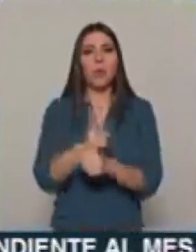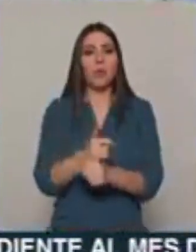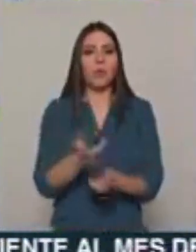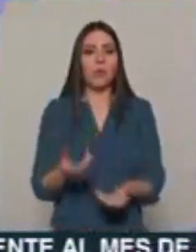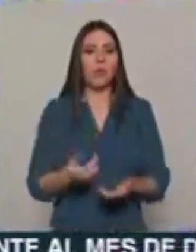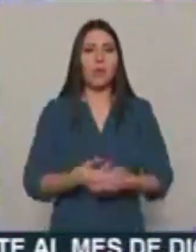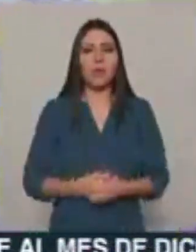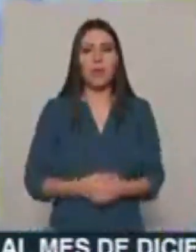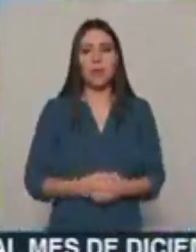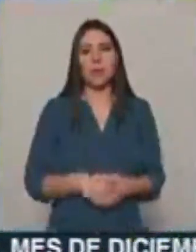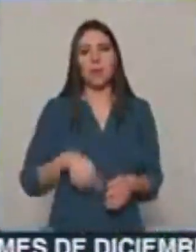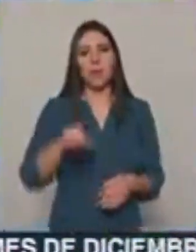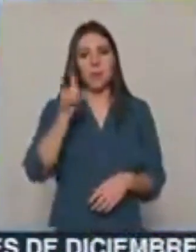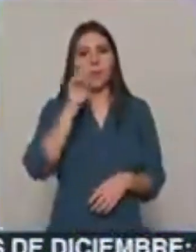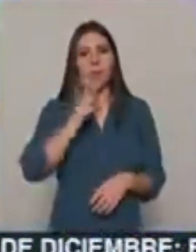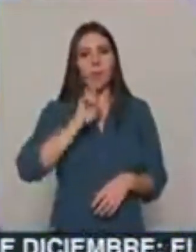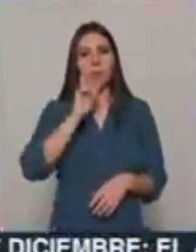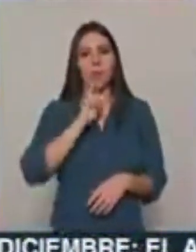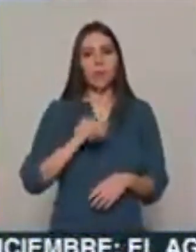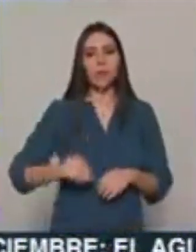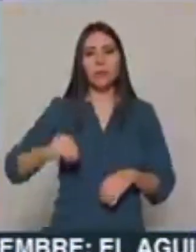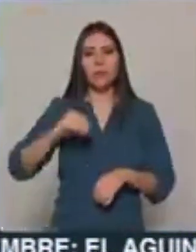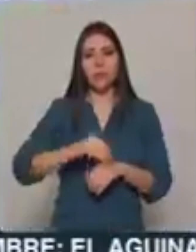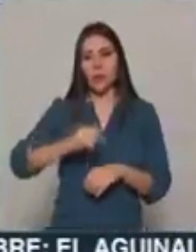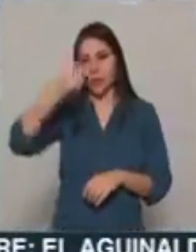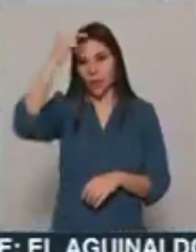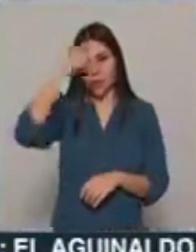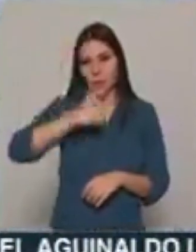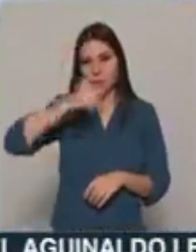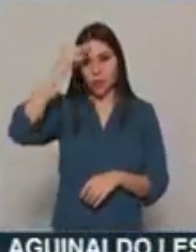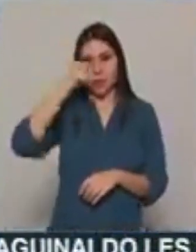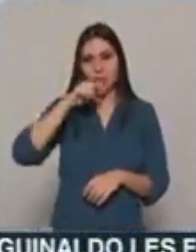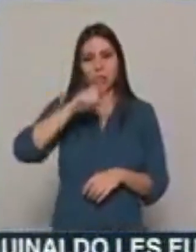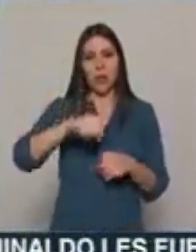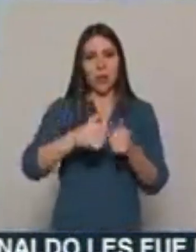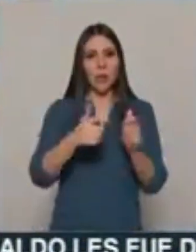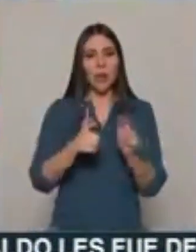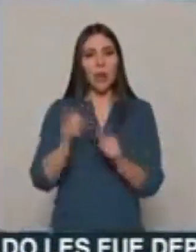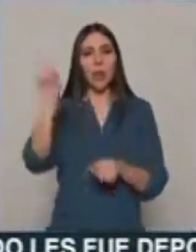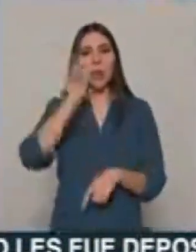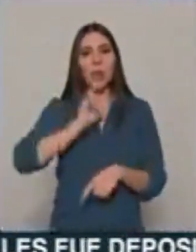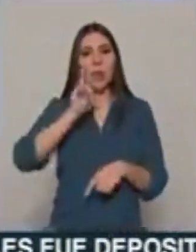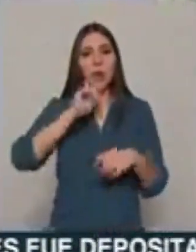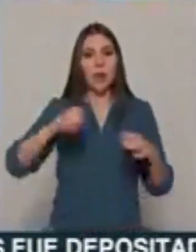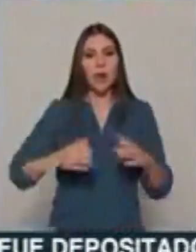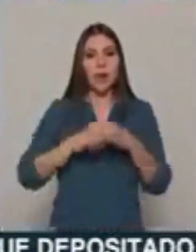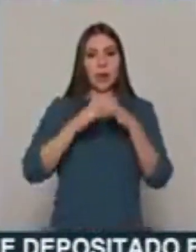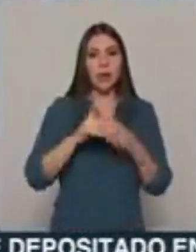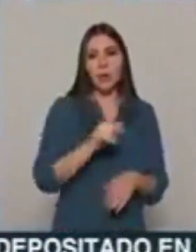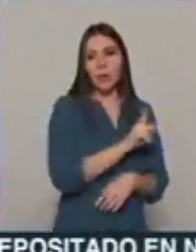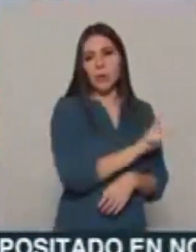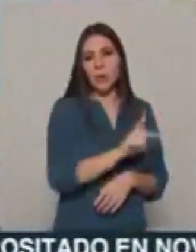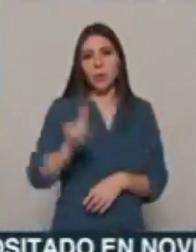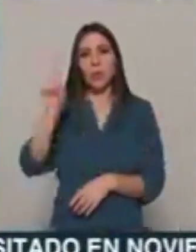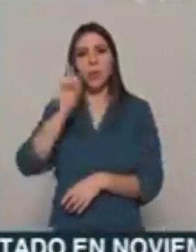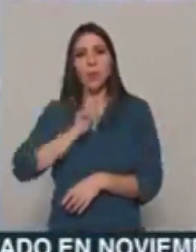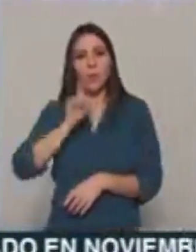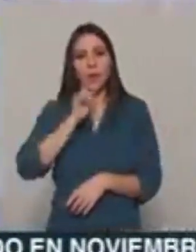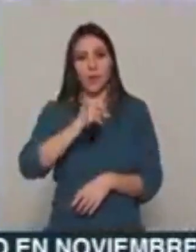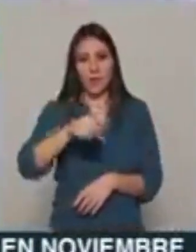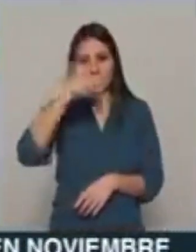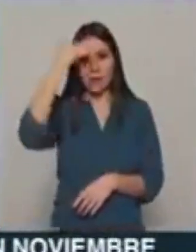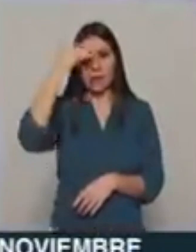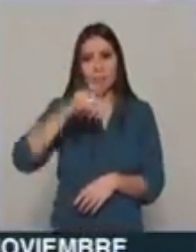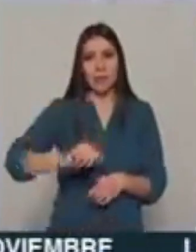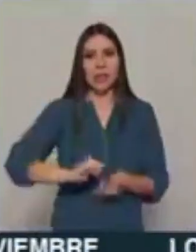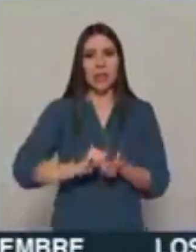lo que Elis creó las noches Now Girls Rule, en donde las bandas que se presentan están integradas por mujeres. Sin embargo, sabía que